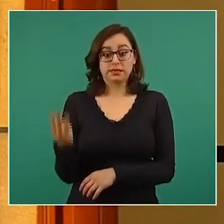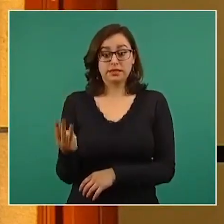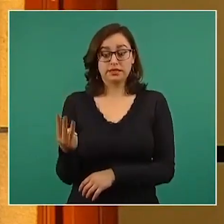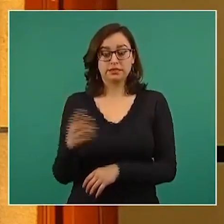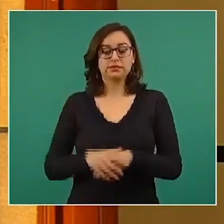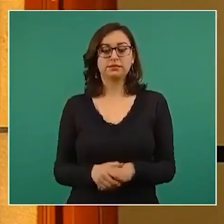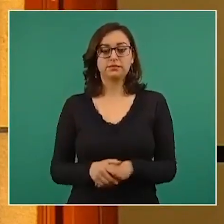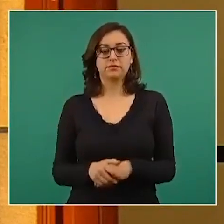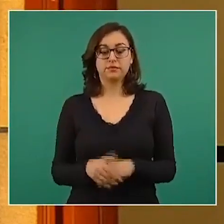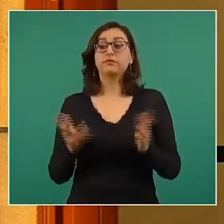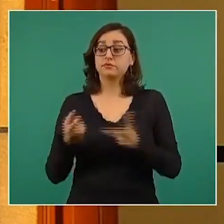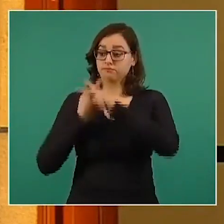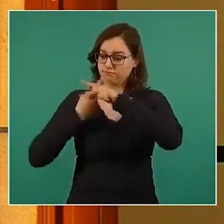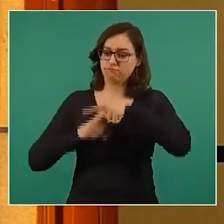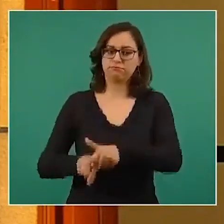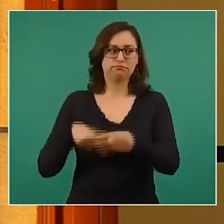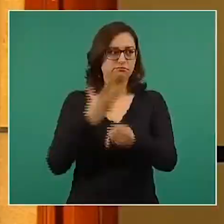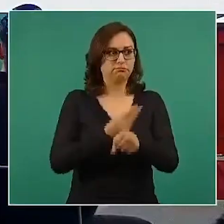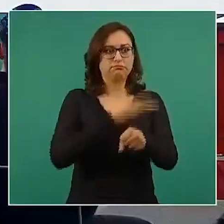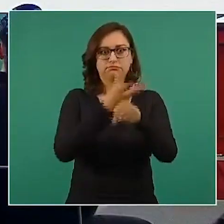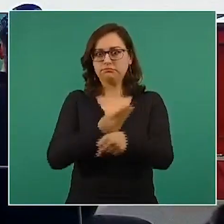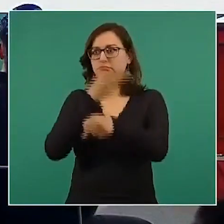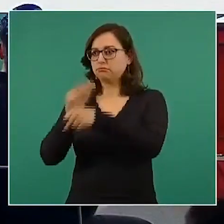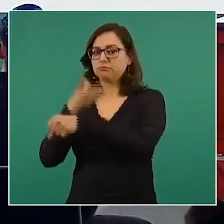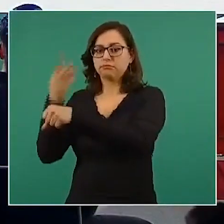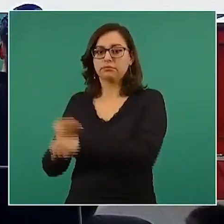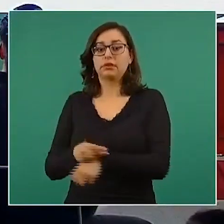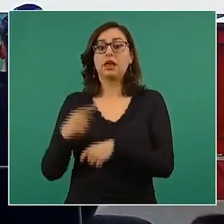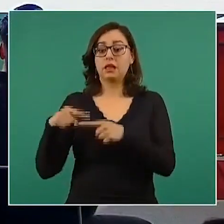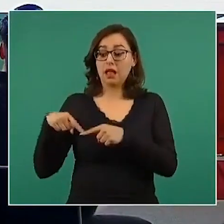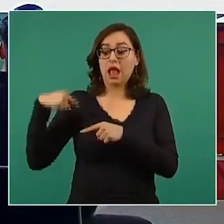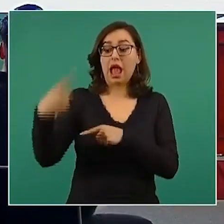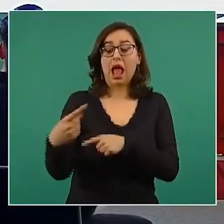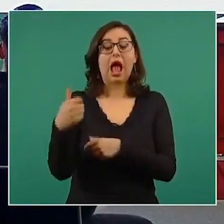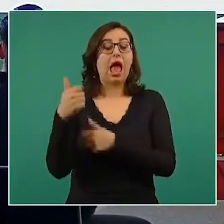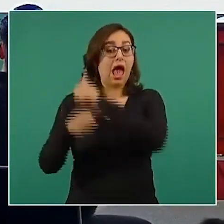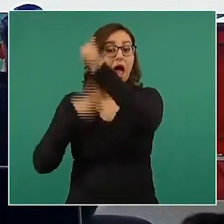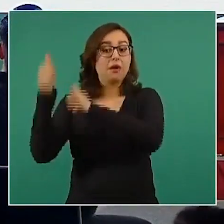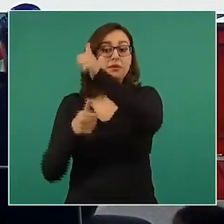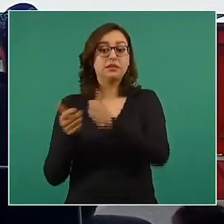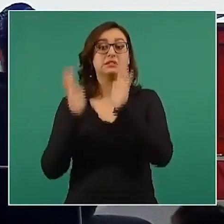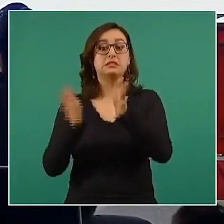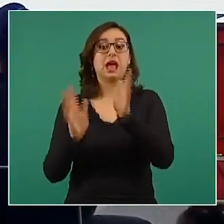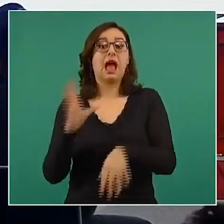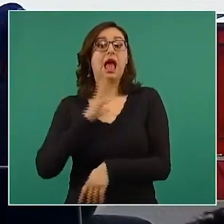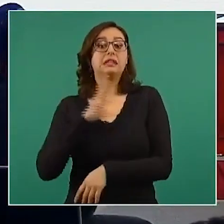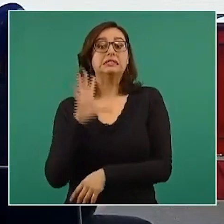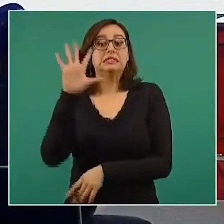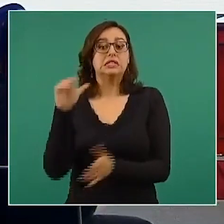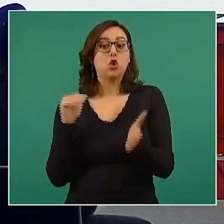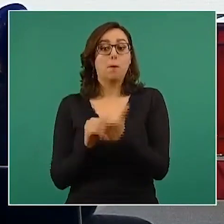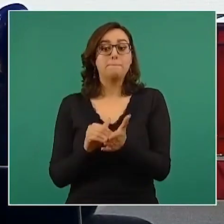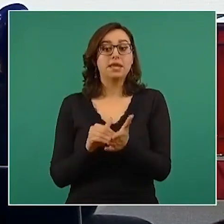27 de febrero inició el proceso de reconversión. Para el 21 de abril contábamos ya con 5,228 camas distribuidas en